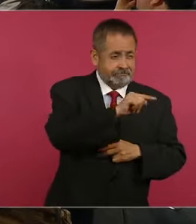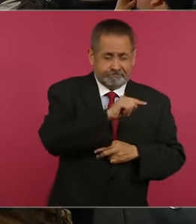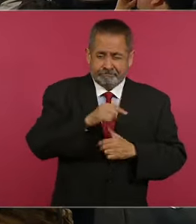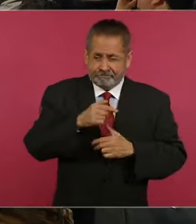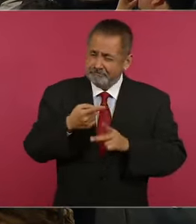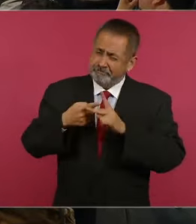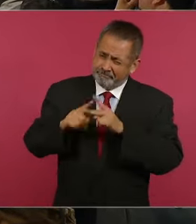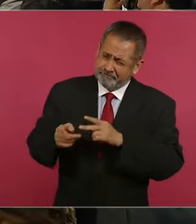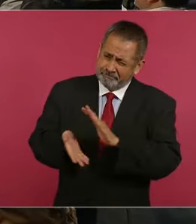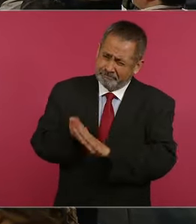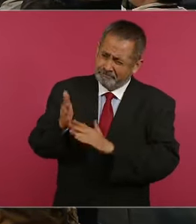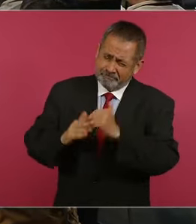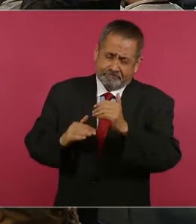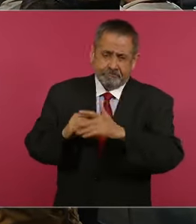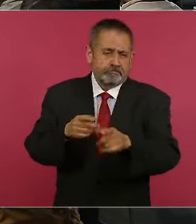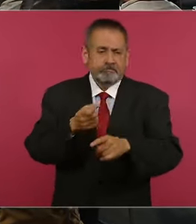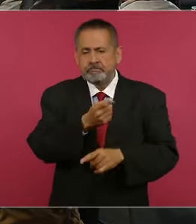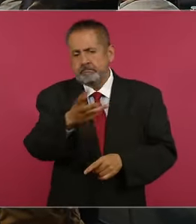que no se sabe